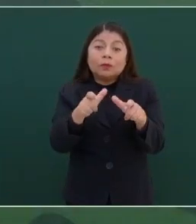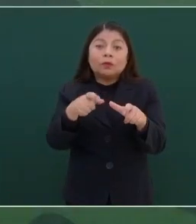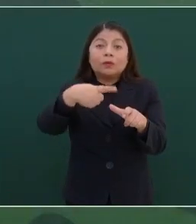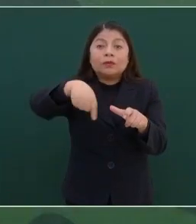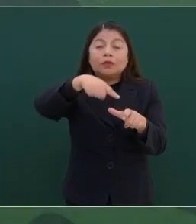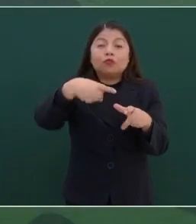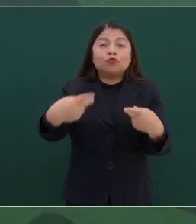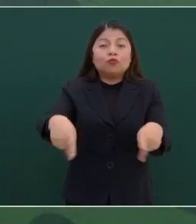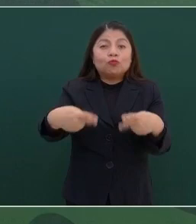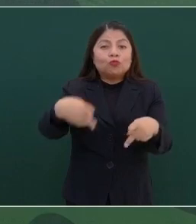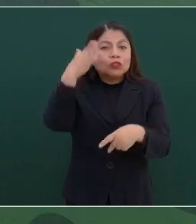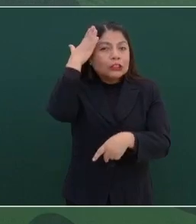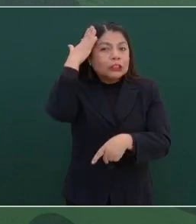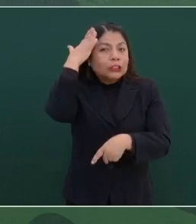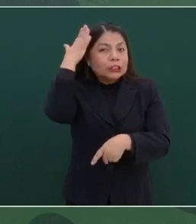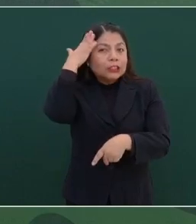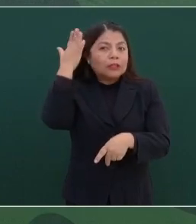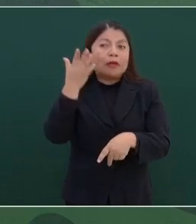vulgar,